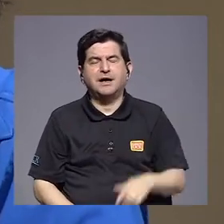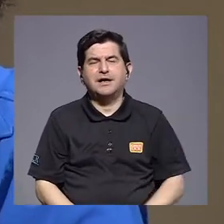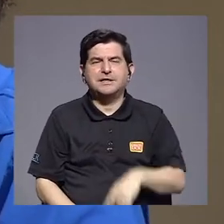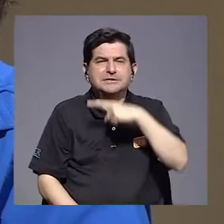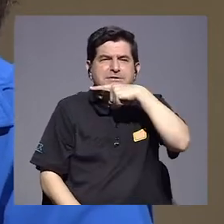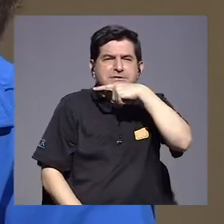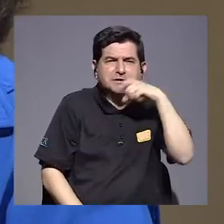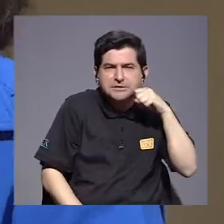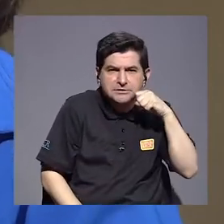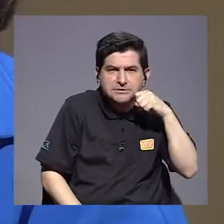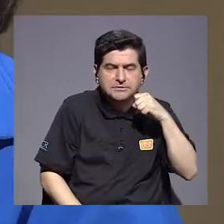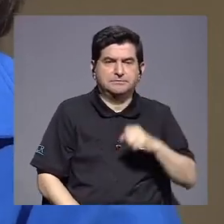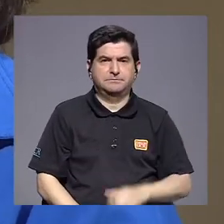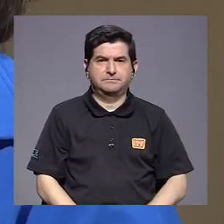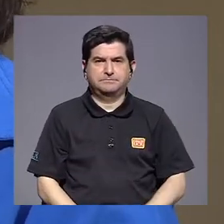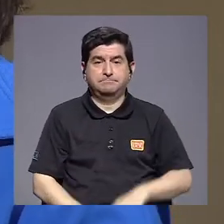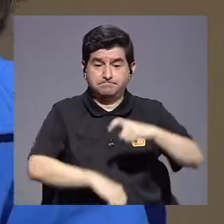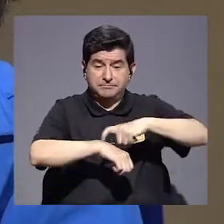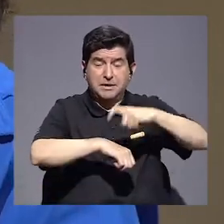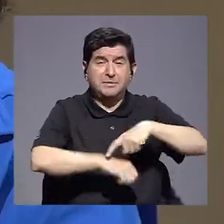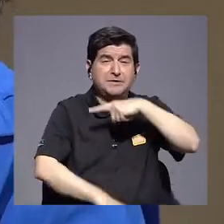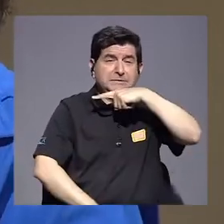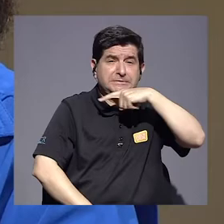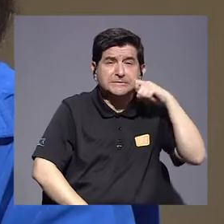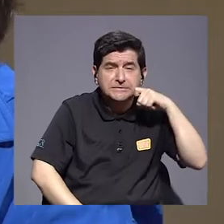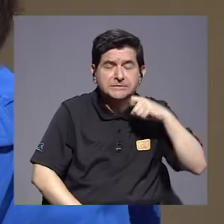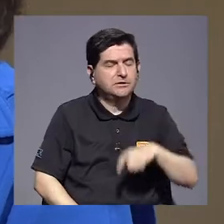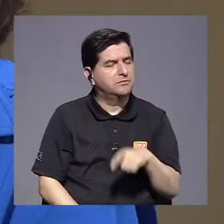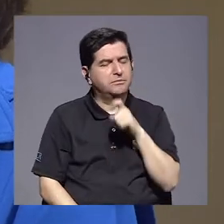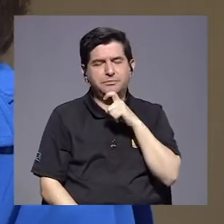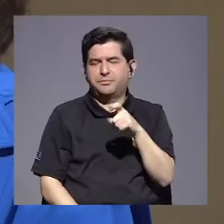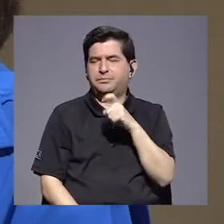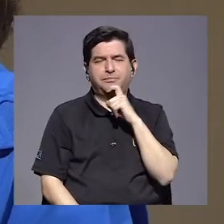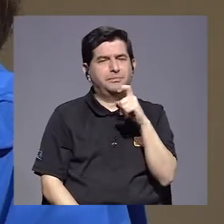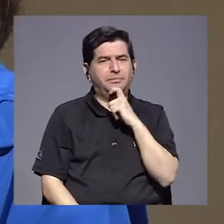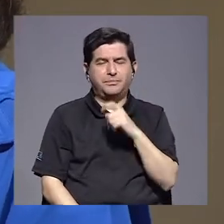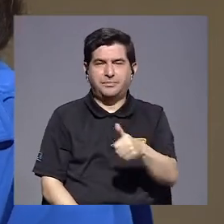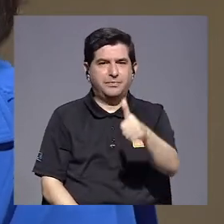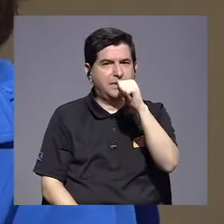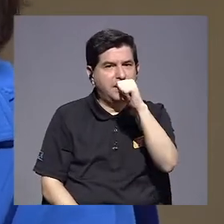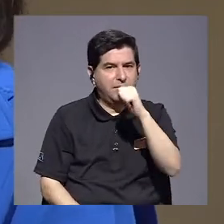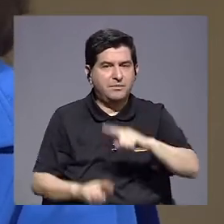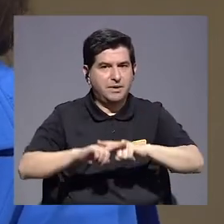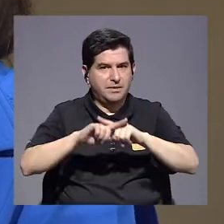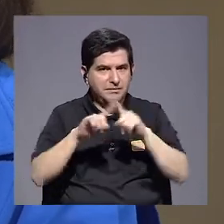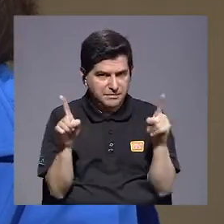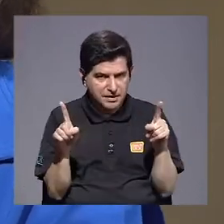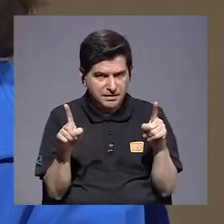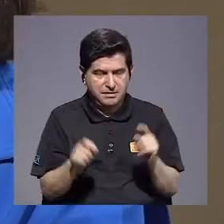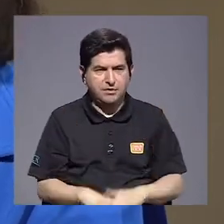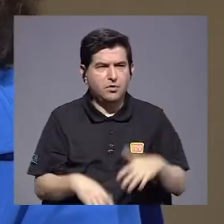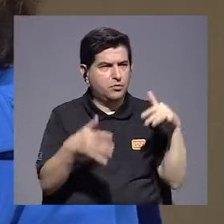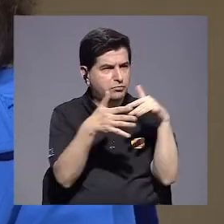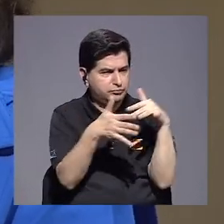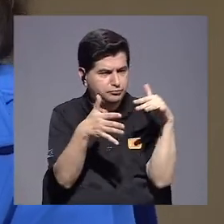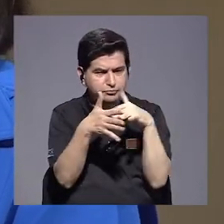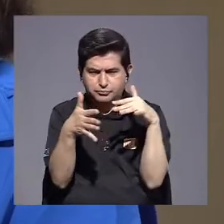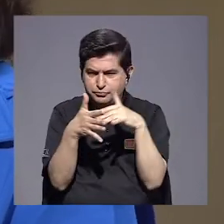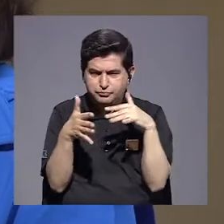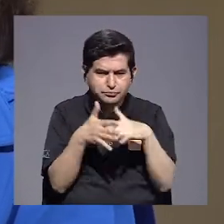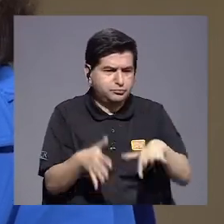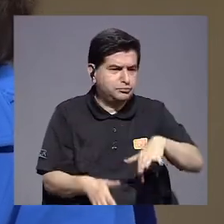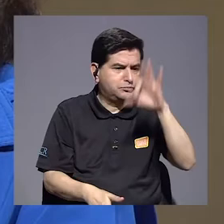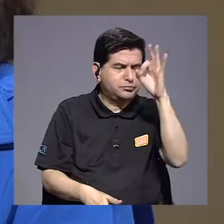trópico seco. Por lo tanto, en época seca realmente es muy deficitario en agua. Sin embargo, bajo estudios